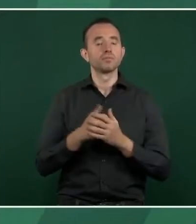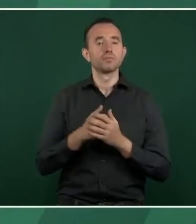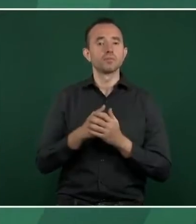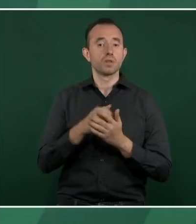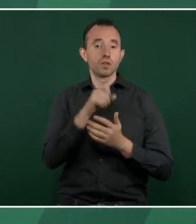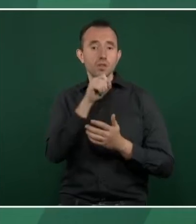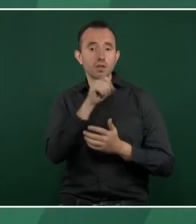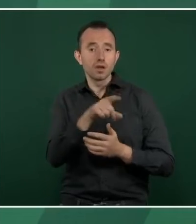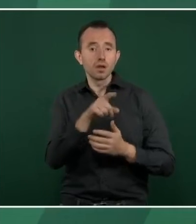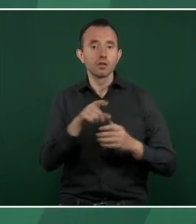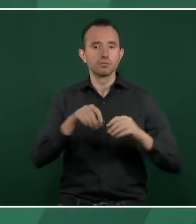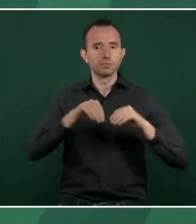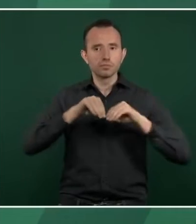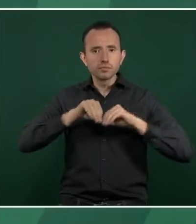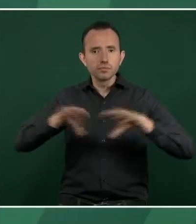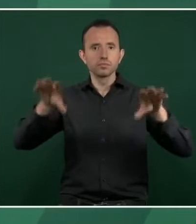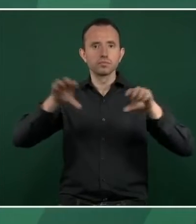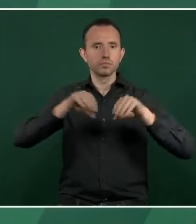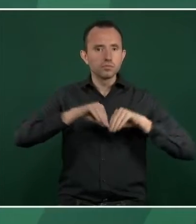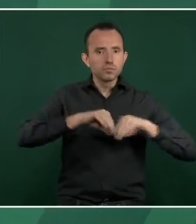campañas en medios